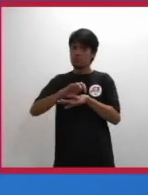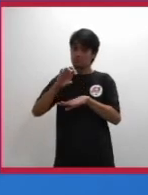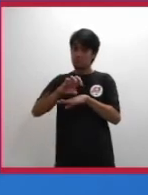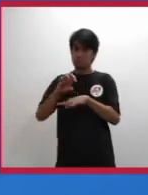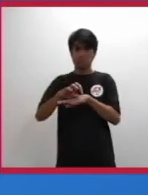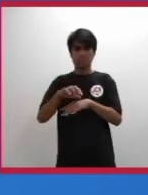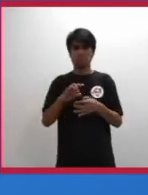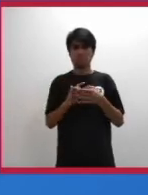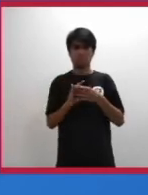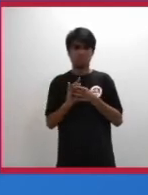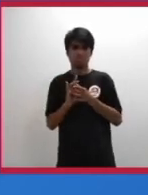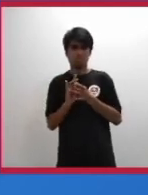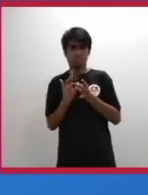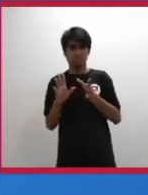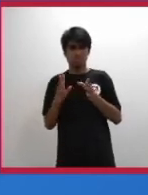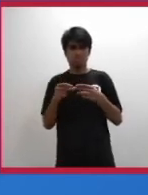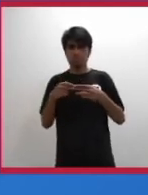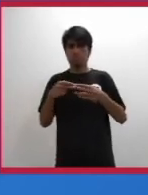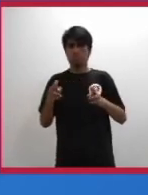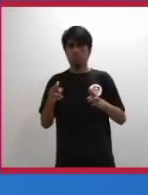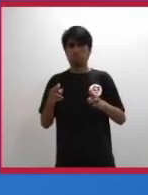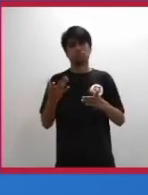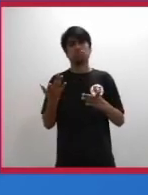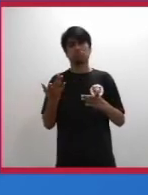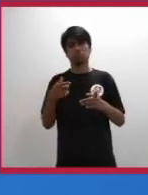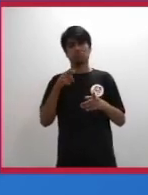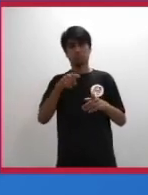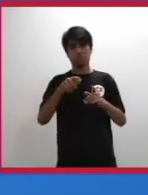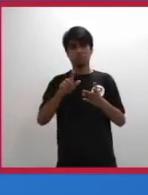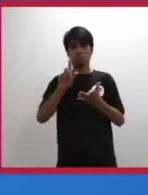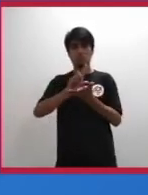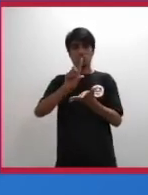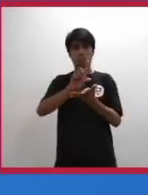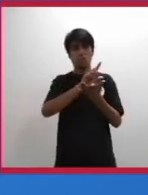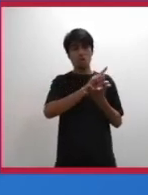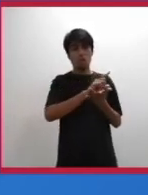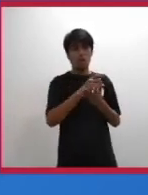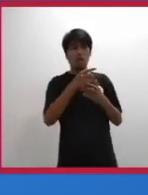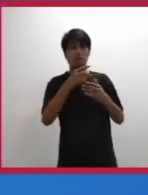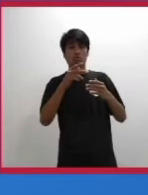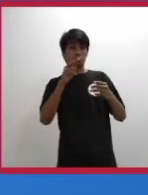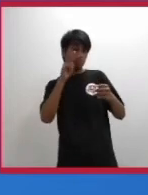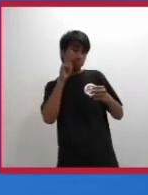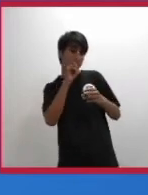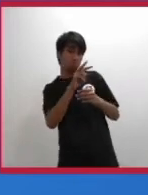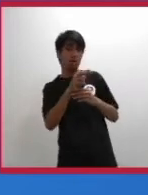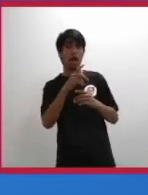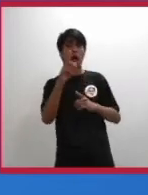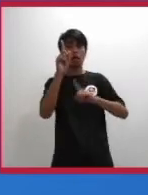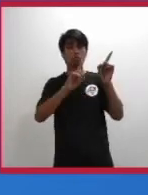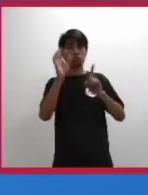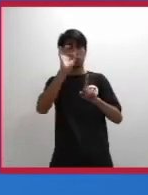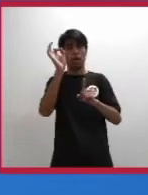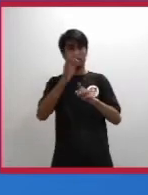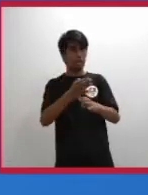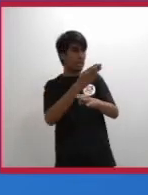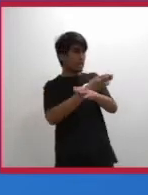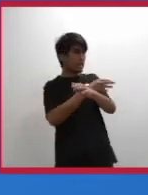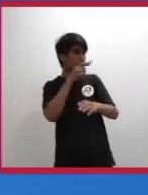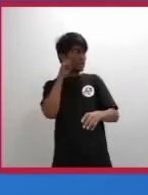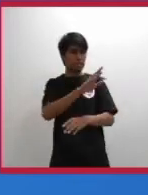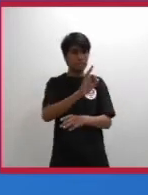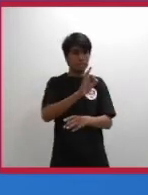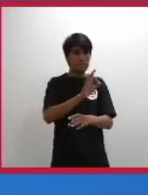estar disponible también en la plataforma para todas aquellas personas que no tuvieron la oportunidad